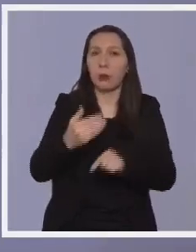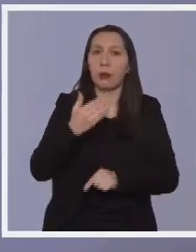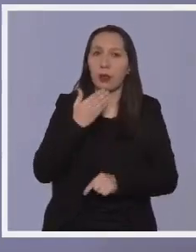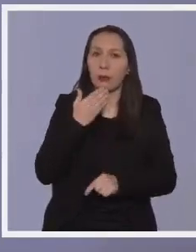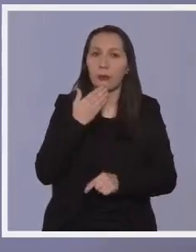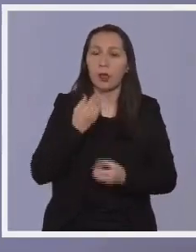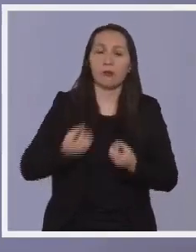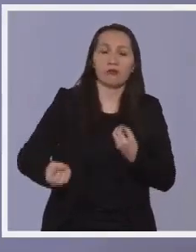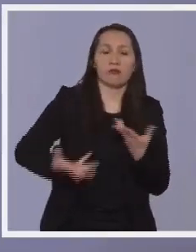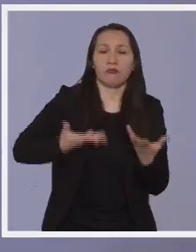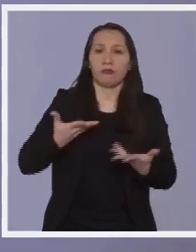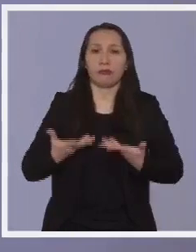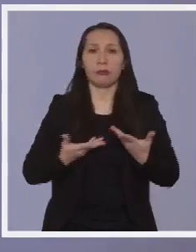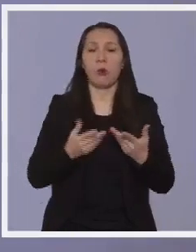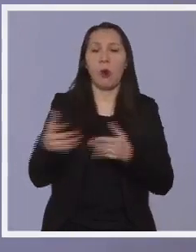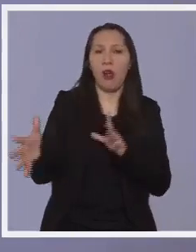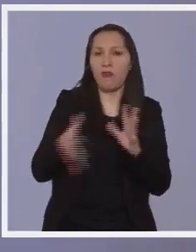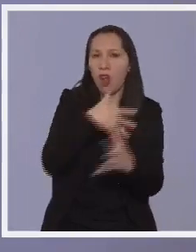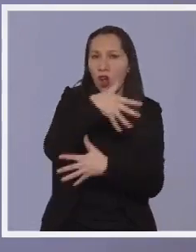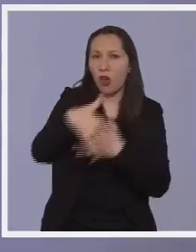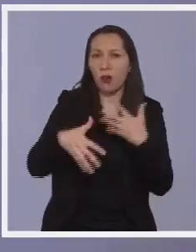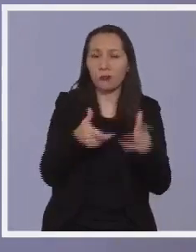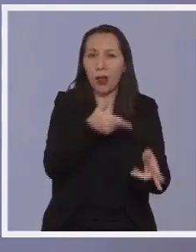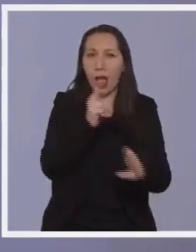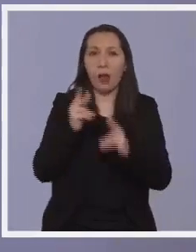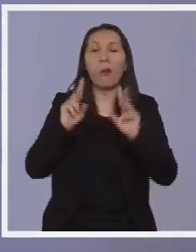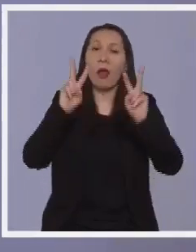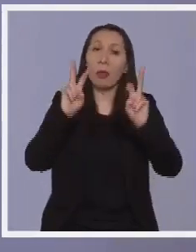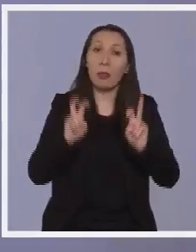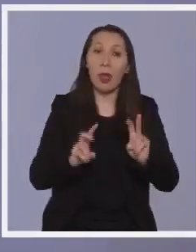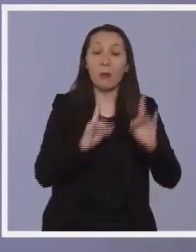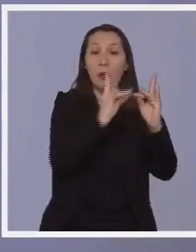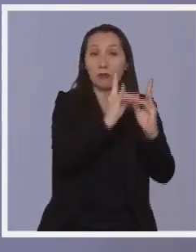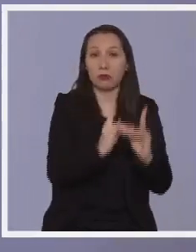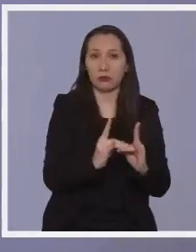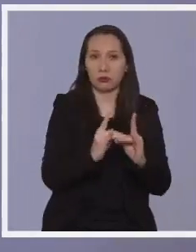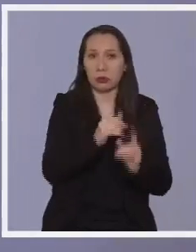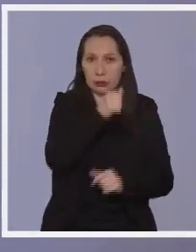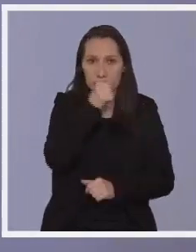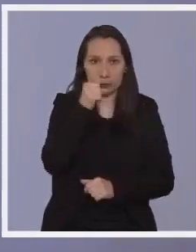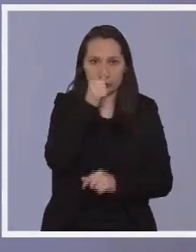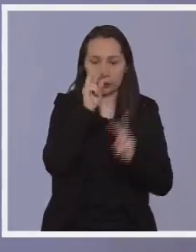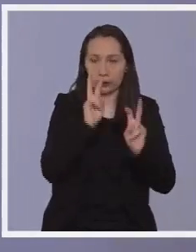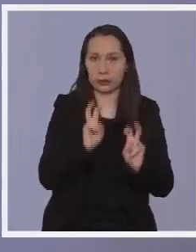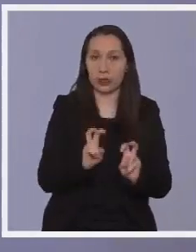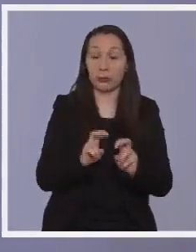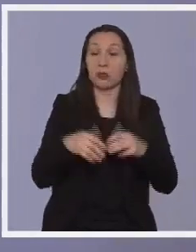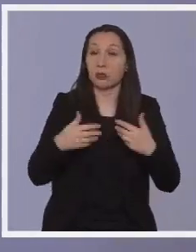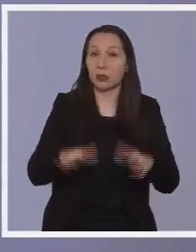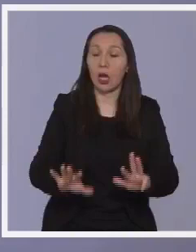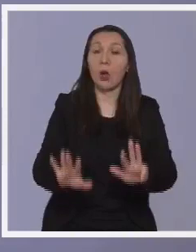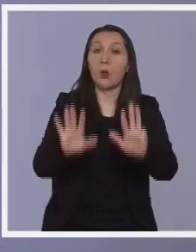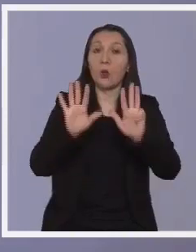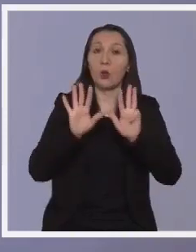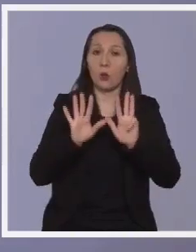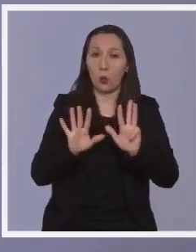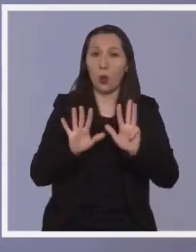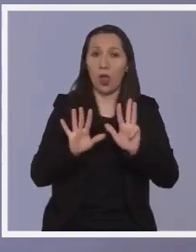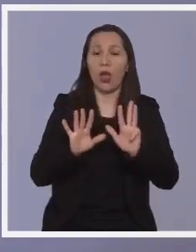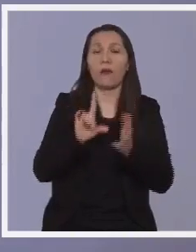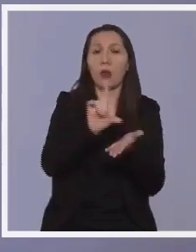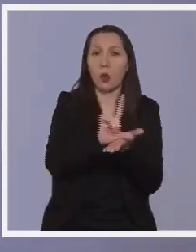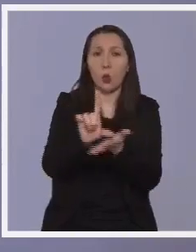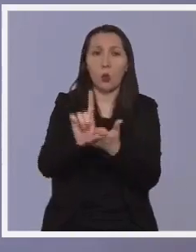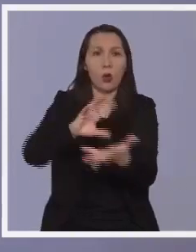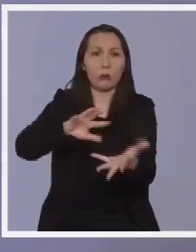de ostentación de la violencia y las armas, que son los narcofunerales. Ya llevamos 9 mausoleos narcodemolidos